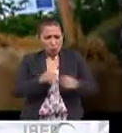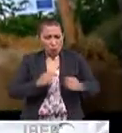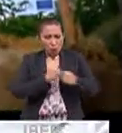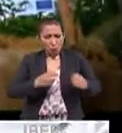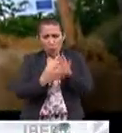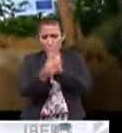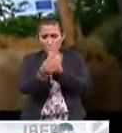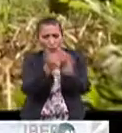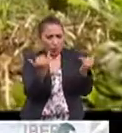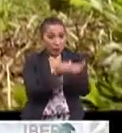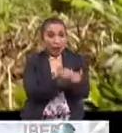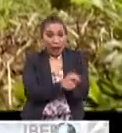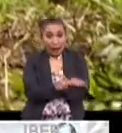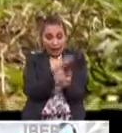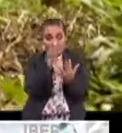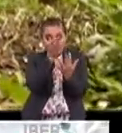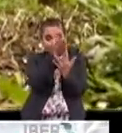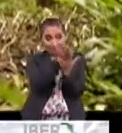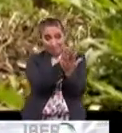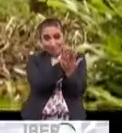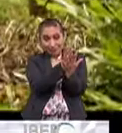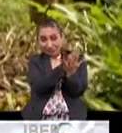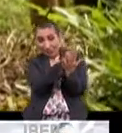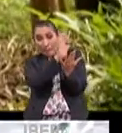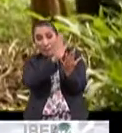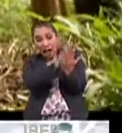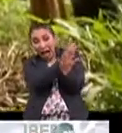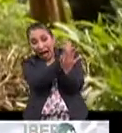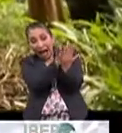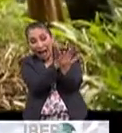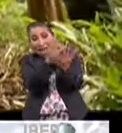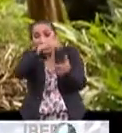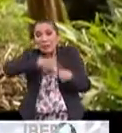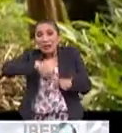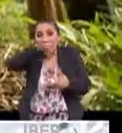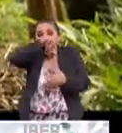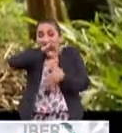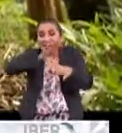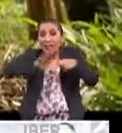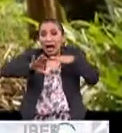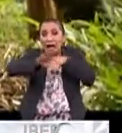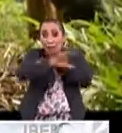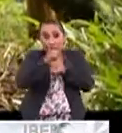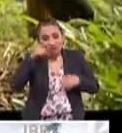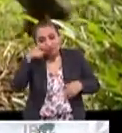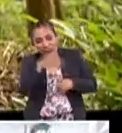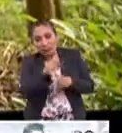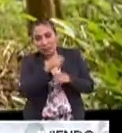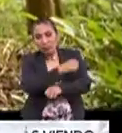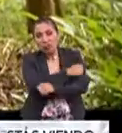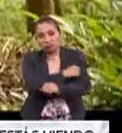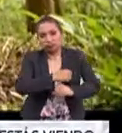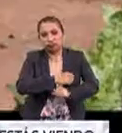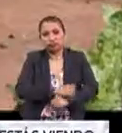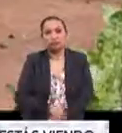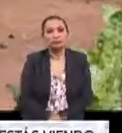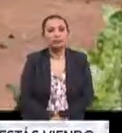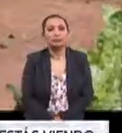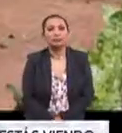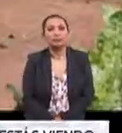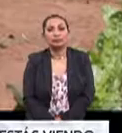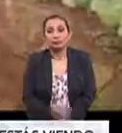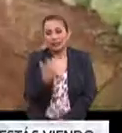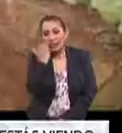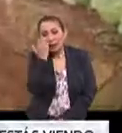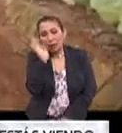obesidad. Más de la mitad de todos nosotros, los latinoamericanos y caribeños, somos parte de este problema. Con